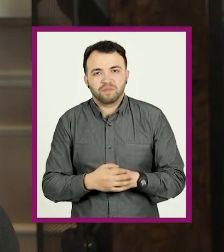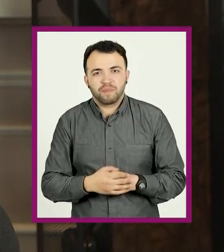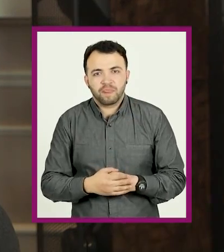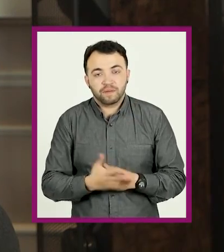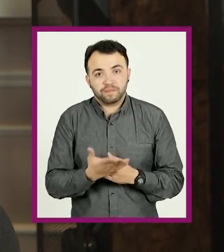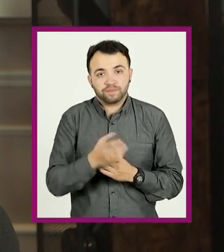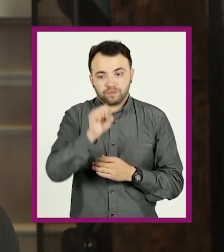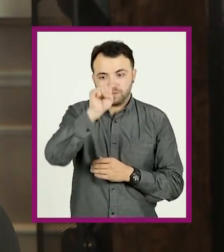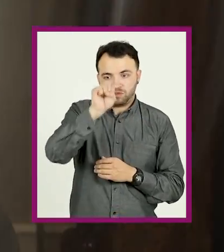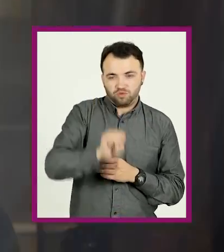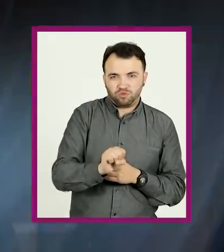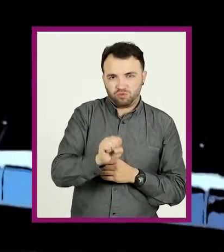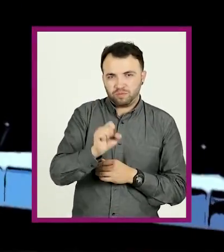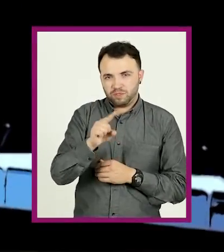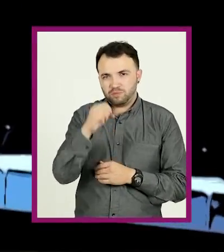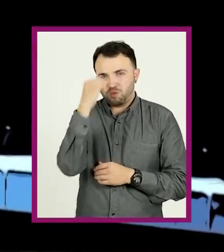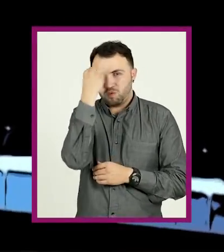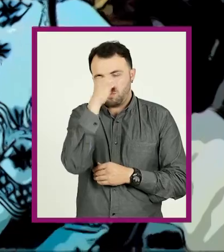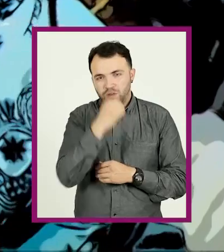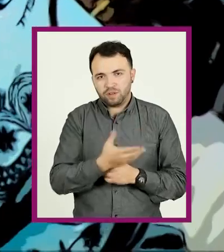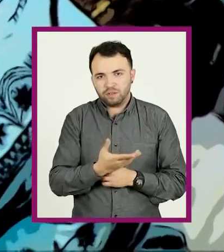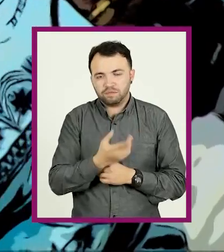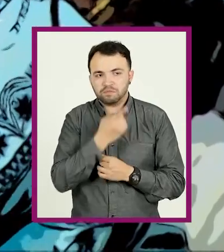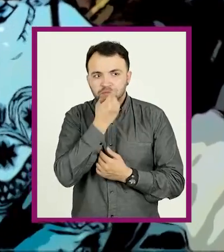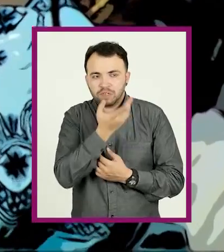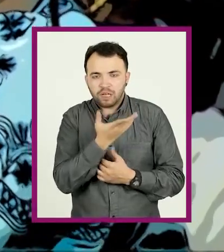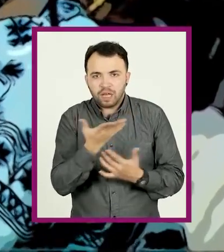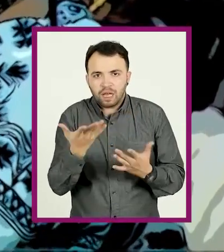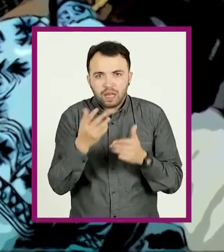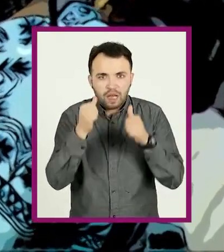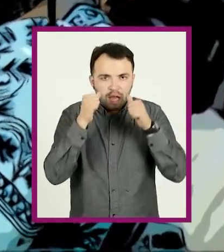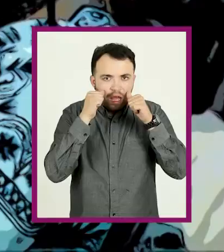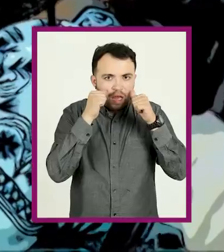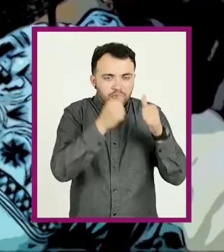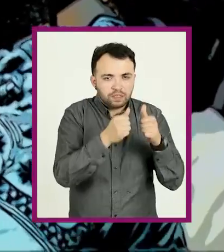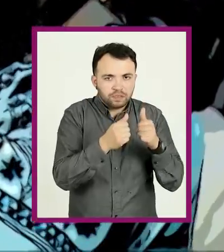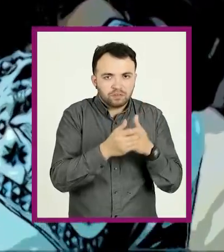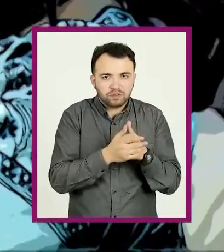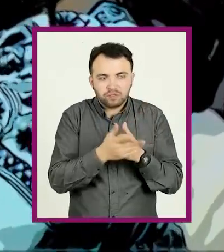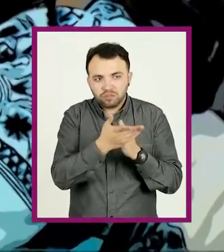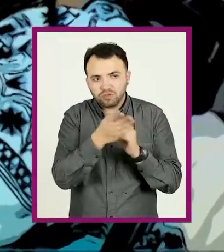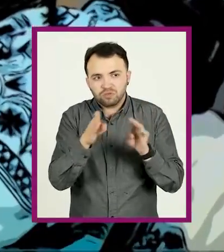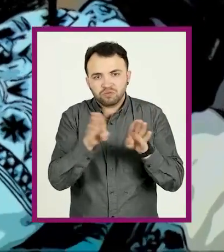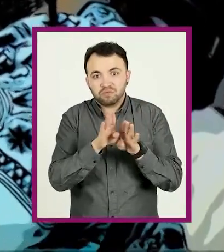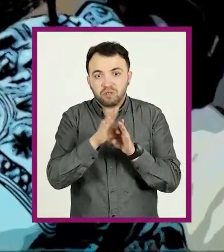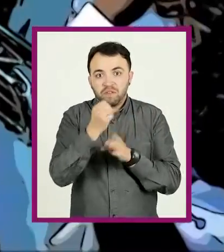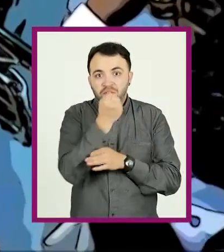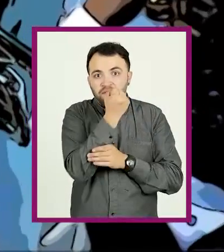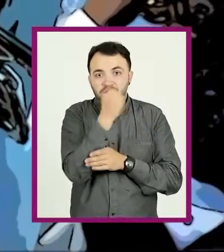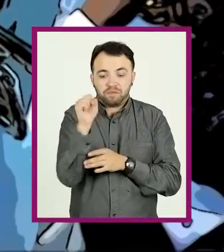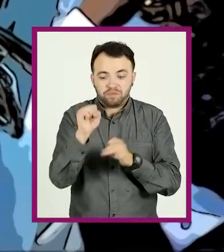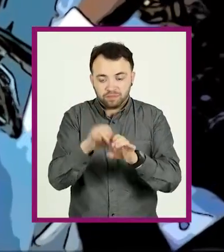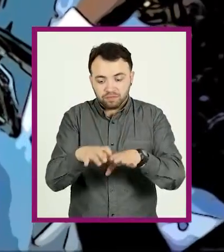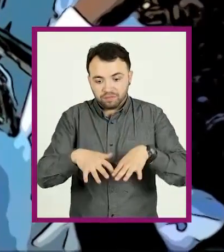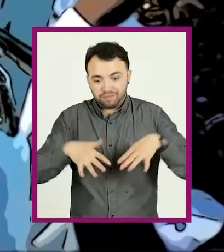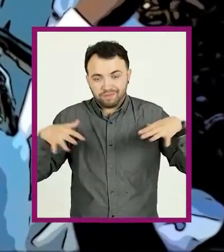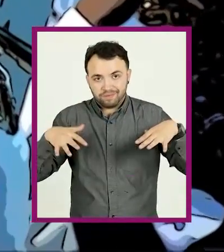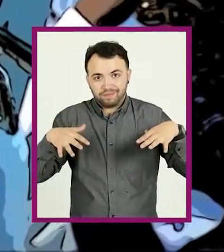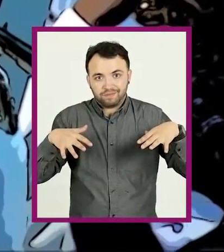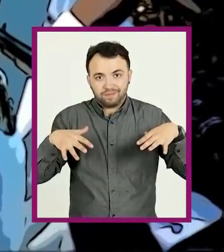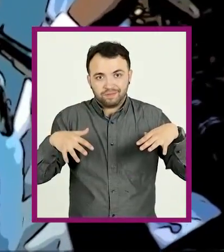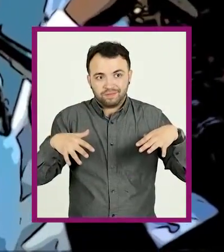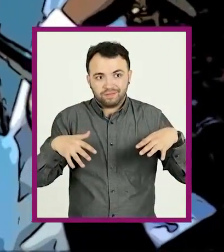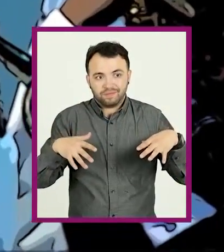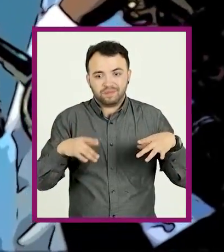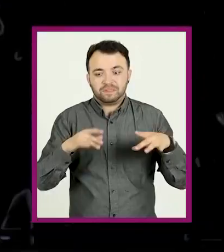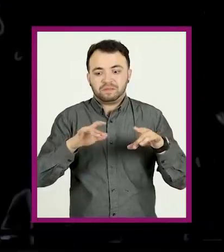puertos al sur de Oaxaca, pero quisiera que pongan atención porque esta es una versión extraordinaria con Héctor Infanzón, el jazzista,